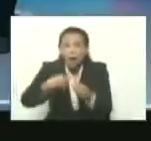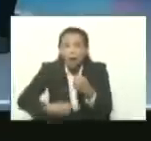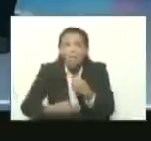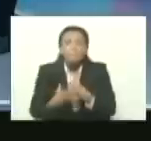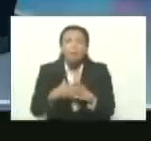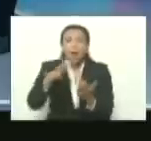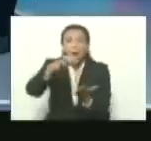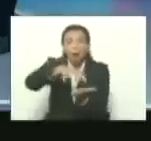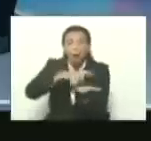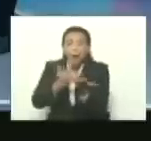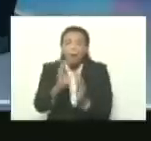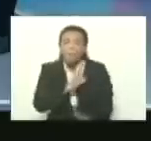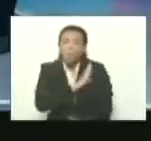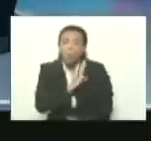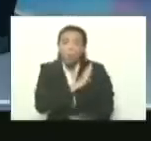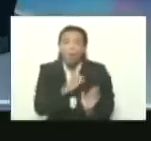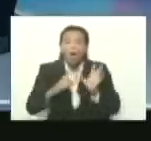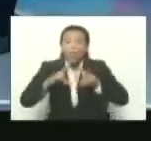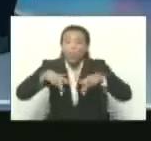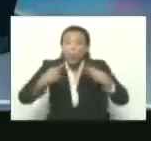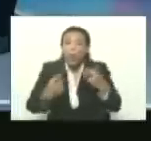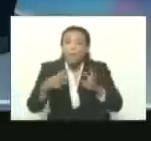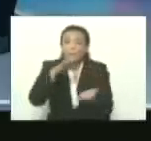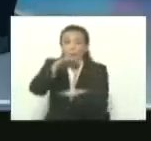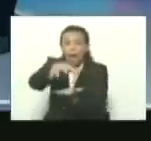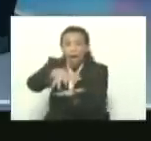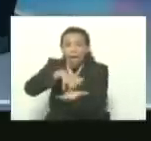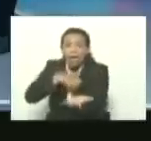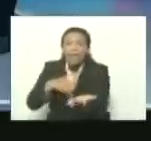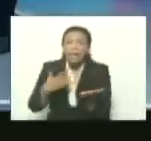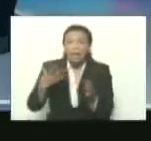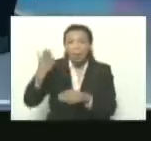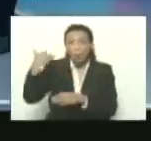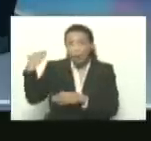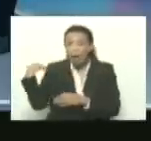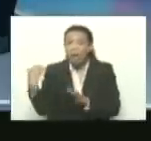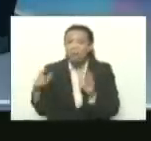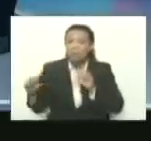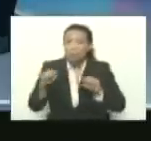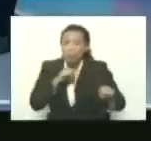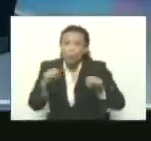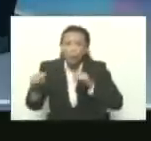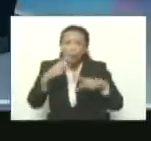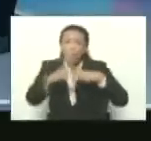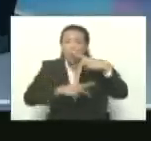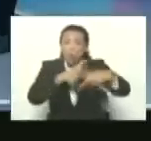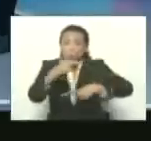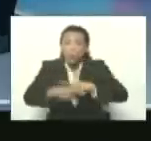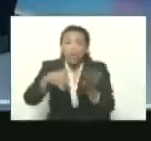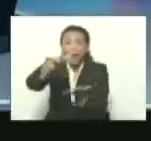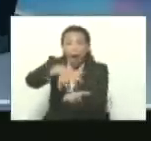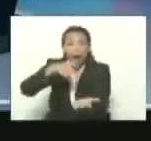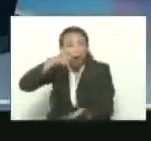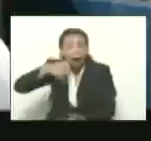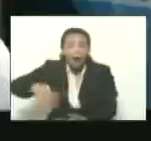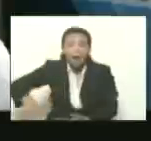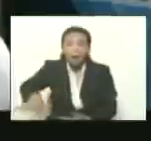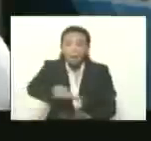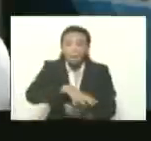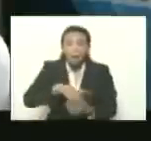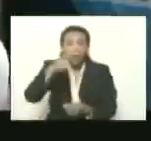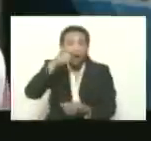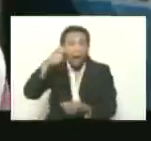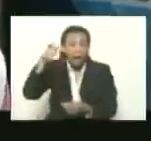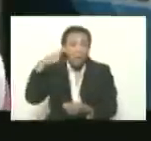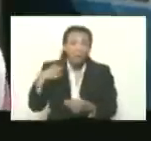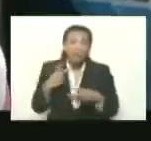agrícola venezolana, una nueva era agrícola de consolidación del motor productivo en el campo? Yo llamaría la